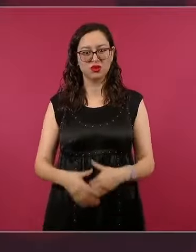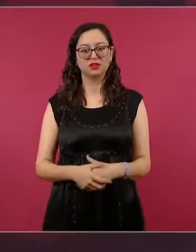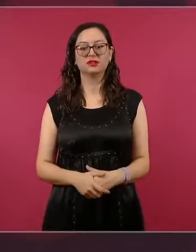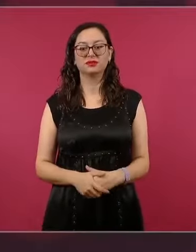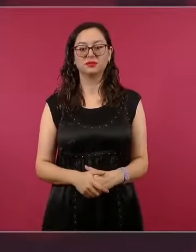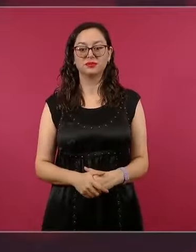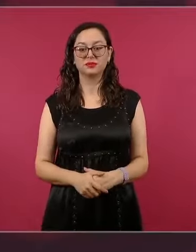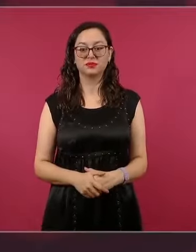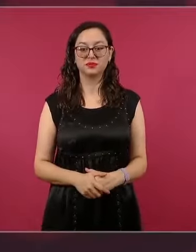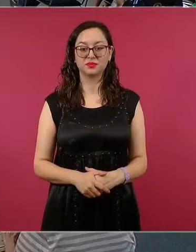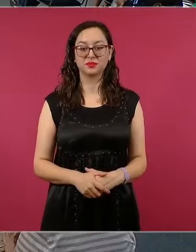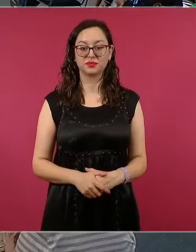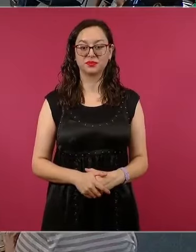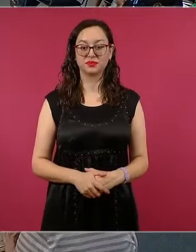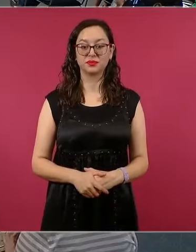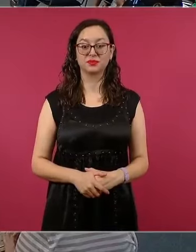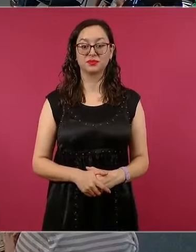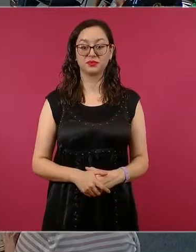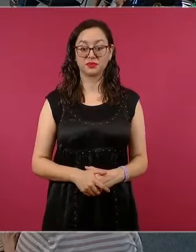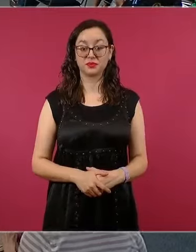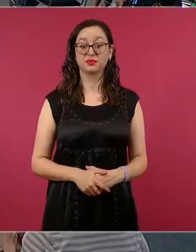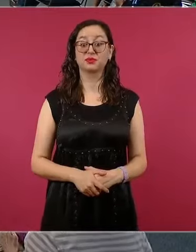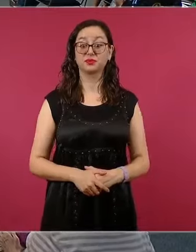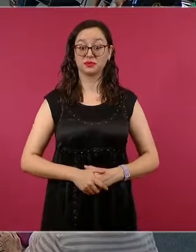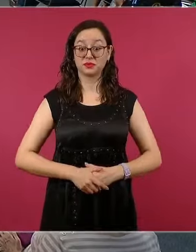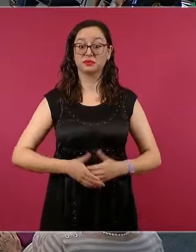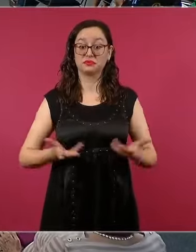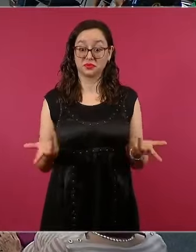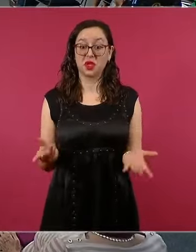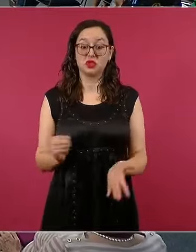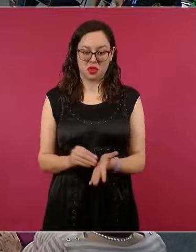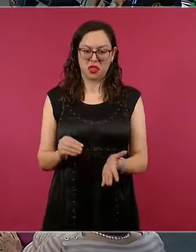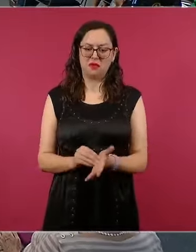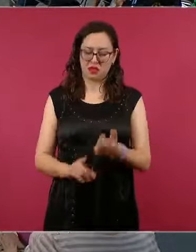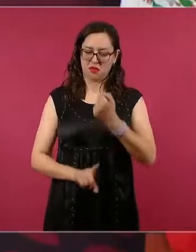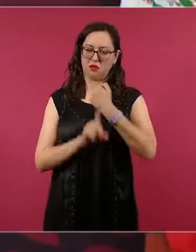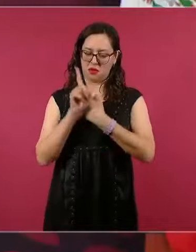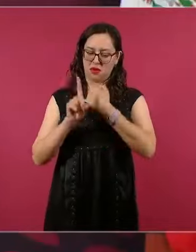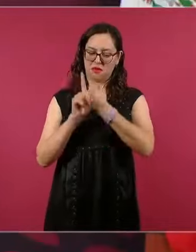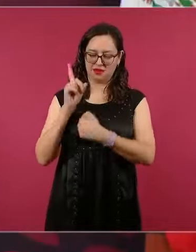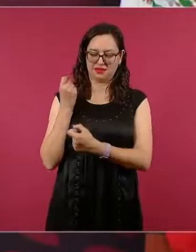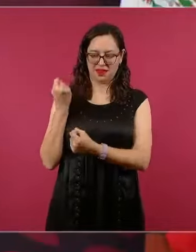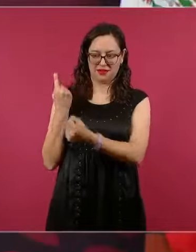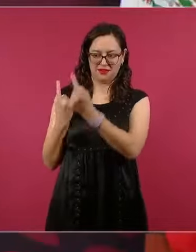¿Eh? Sí, digo, todavía hay, pero…